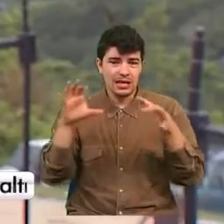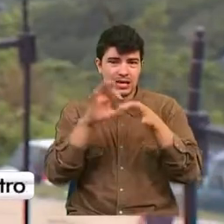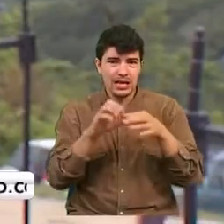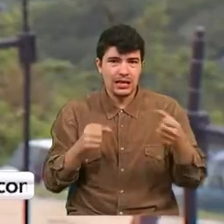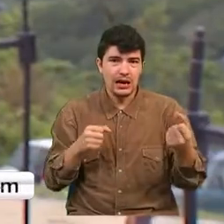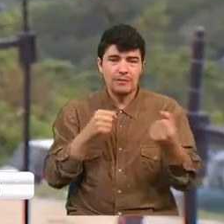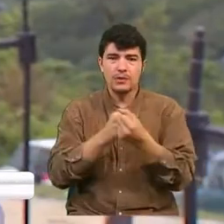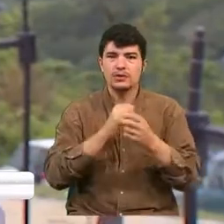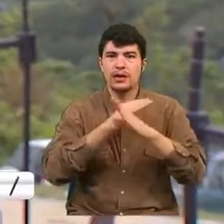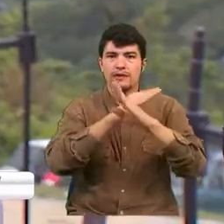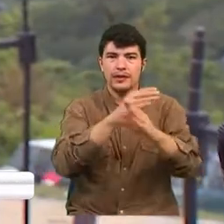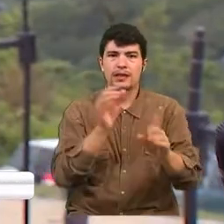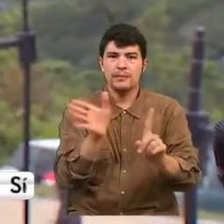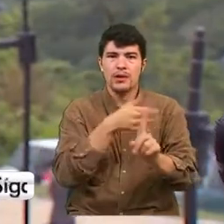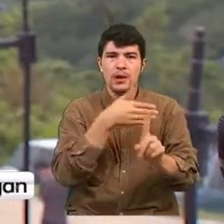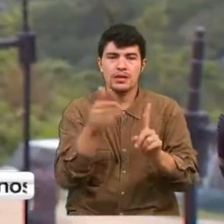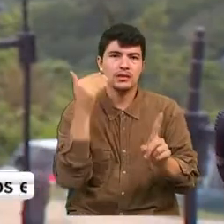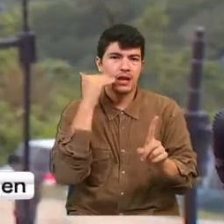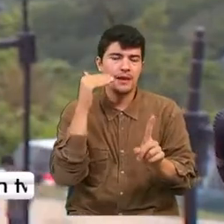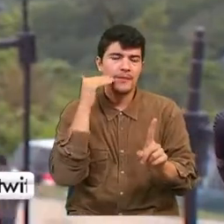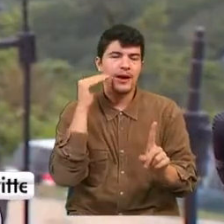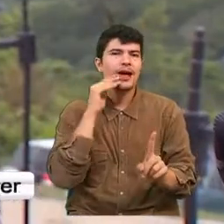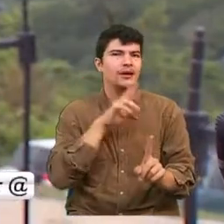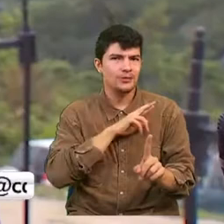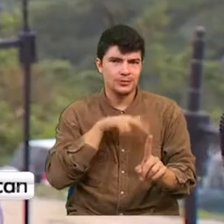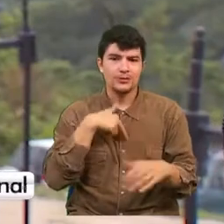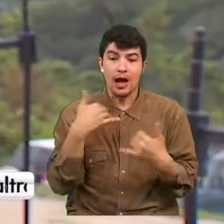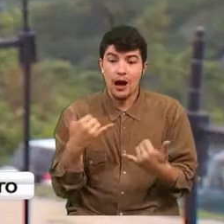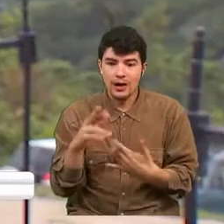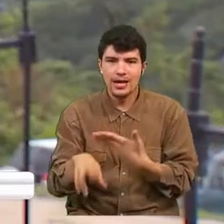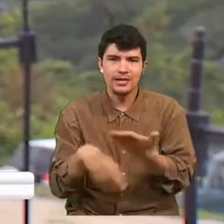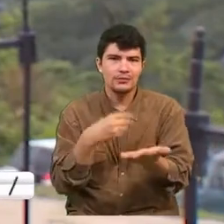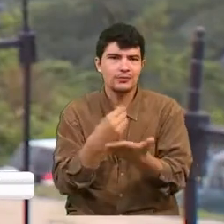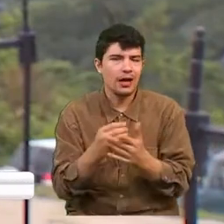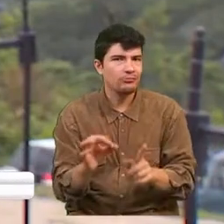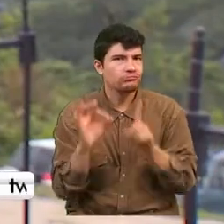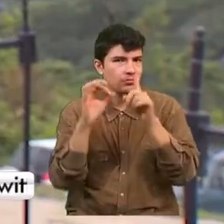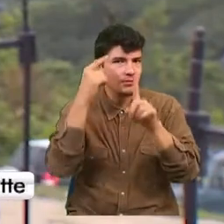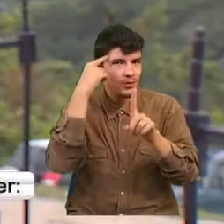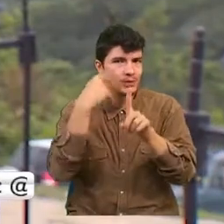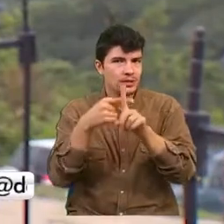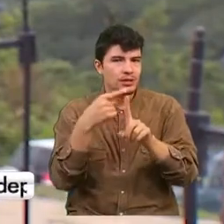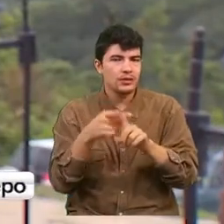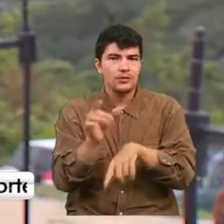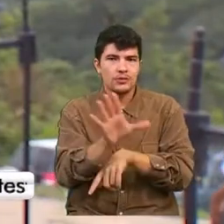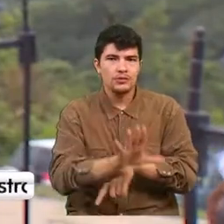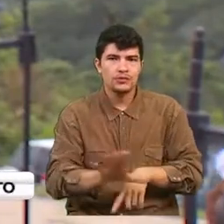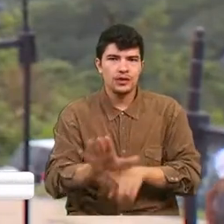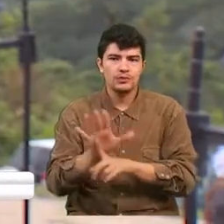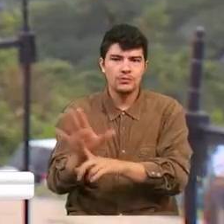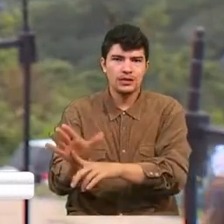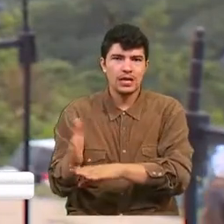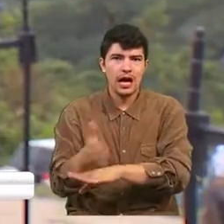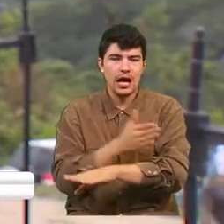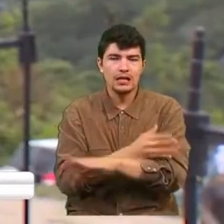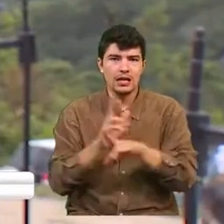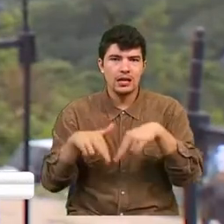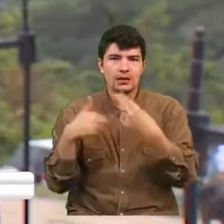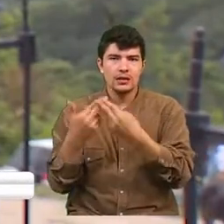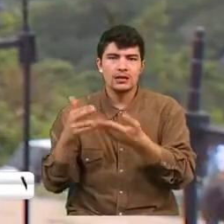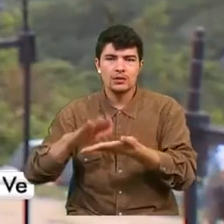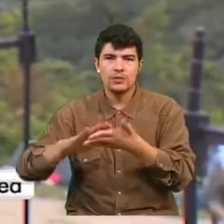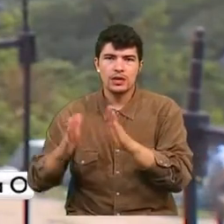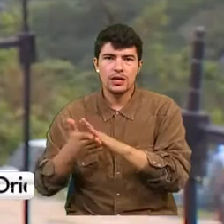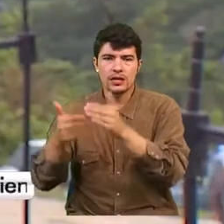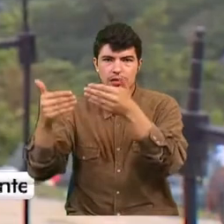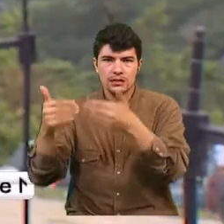violencia contra la mujer y demás, y ya vemos todos los resultados que se tienen. Ustedes estaban mostrando las reuniones que tuvimos con población en condición